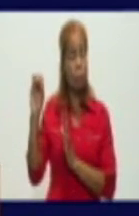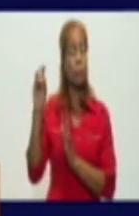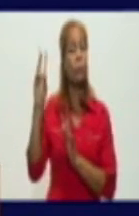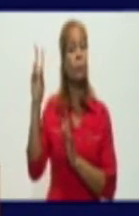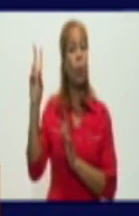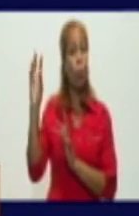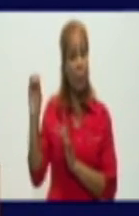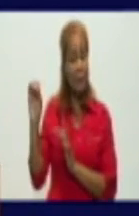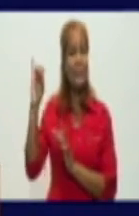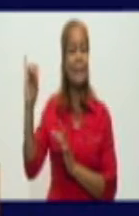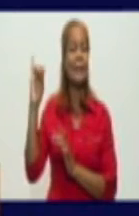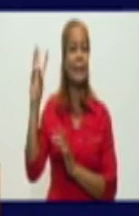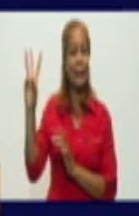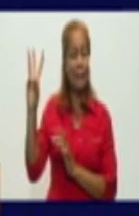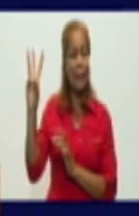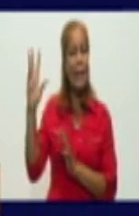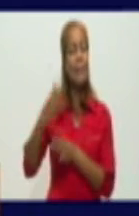diferentes centros de aislamiento,